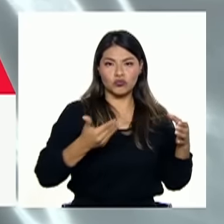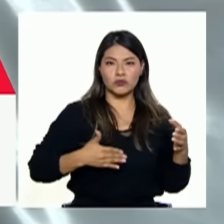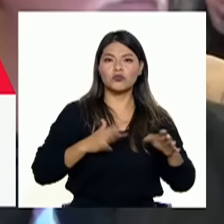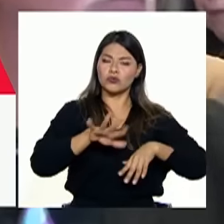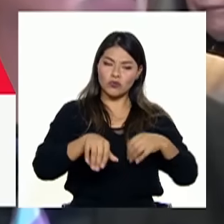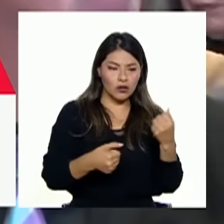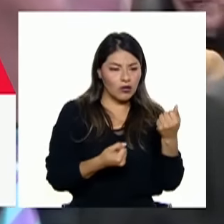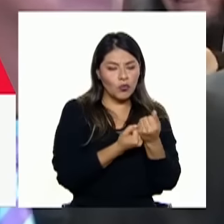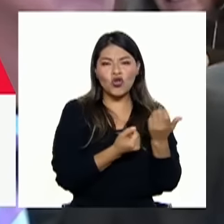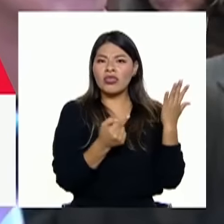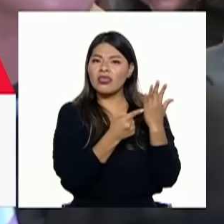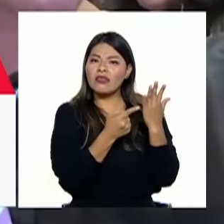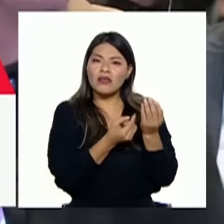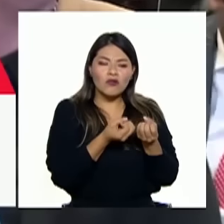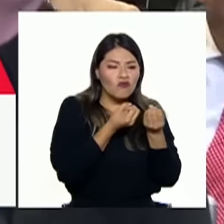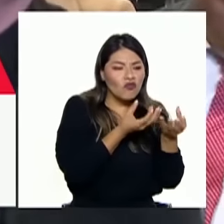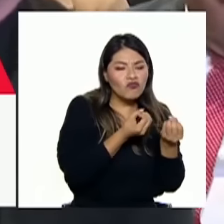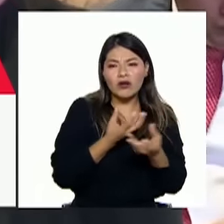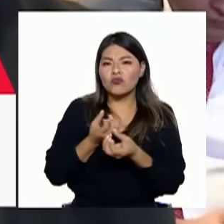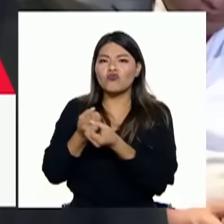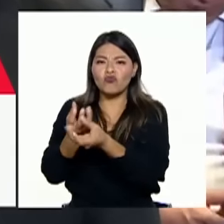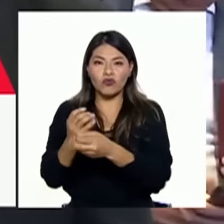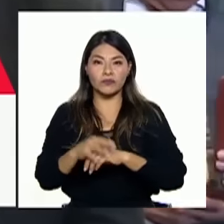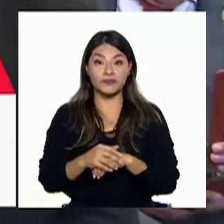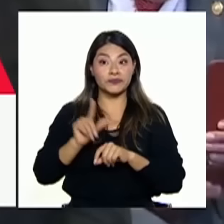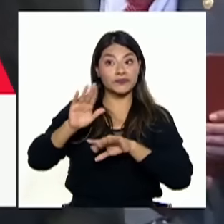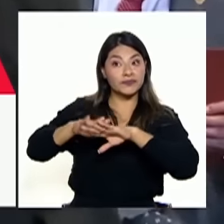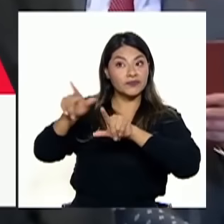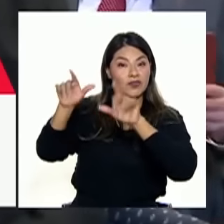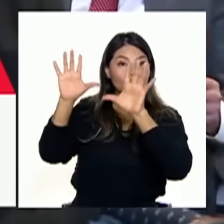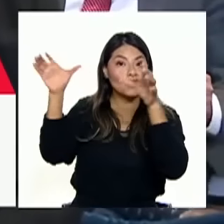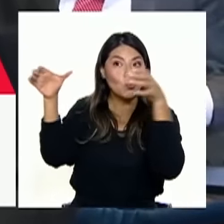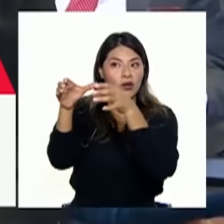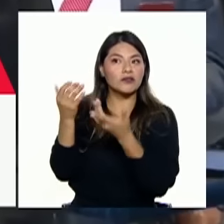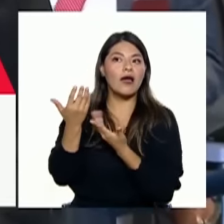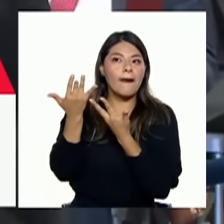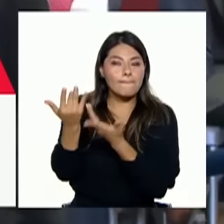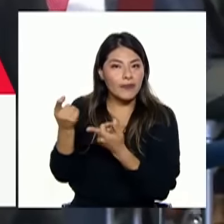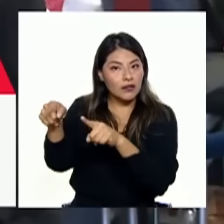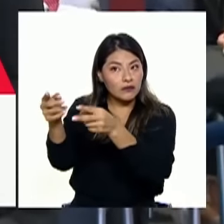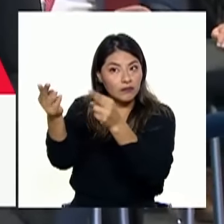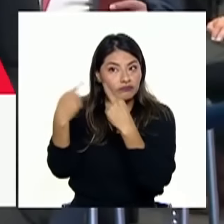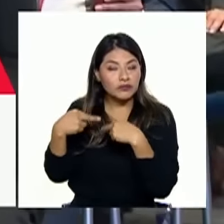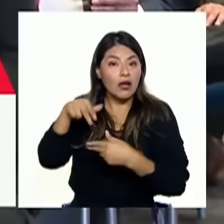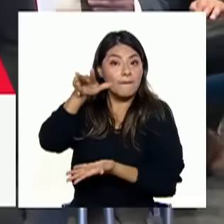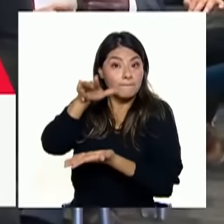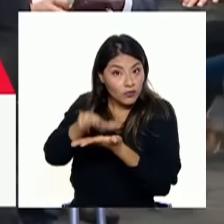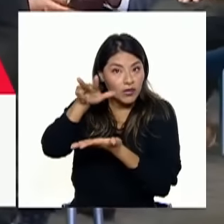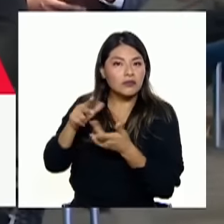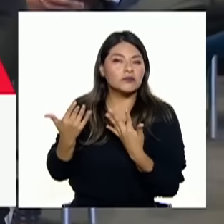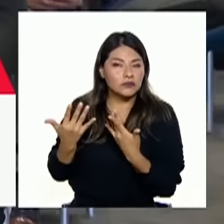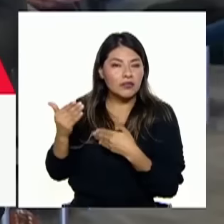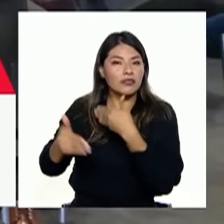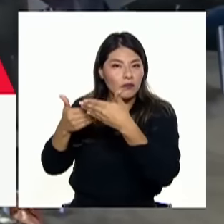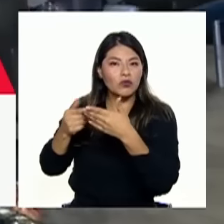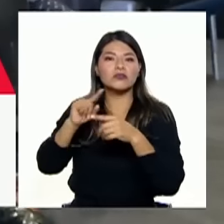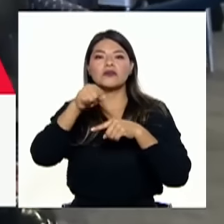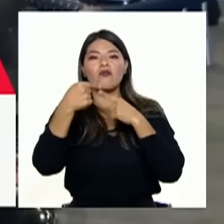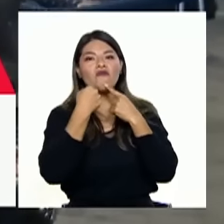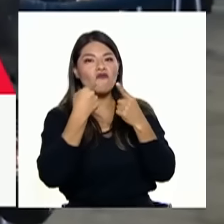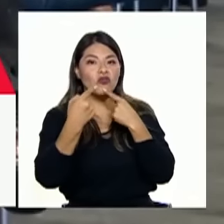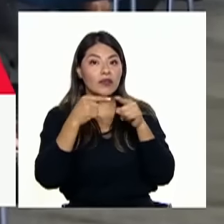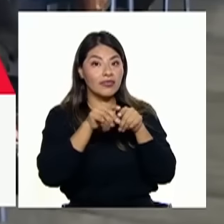técnicos. Esperamos del Congreso la aprobación a nivel de comisiones para que posteriormente sea discutido